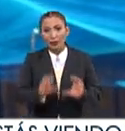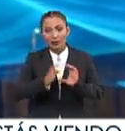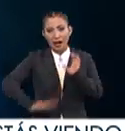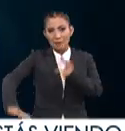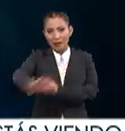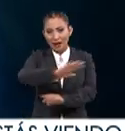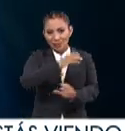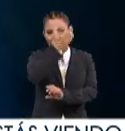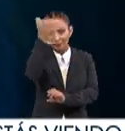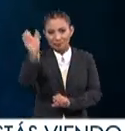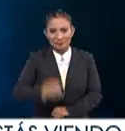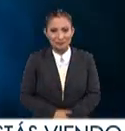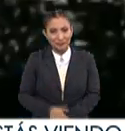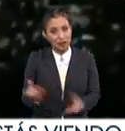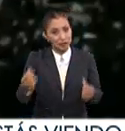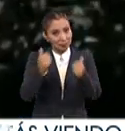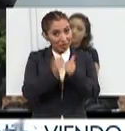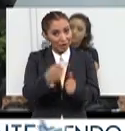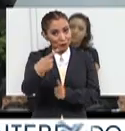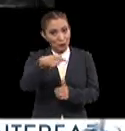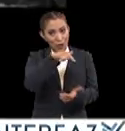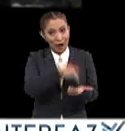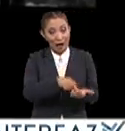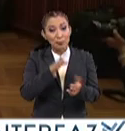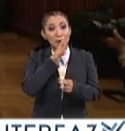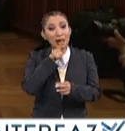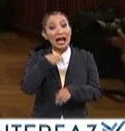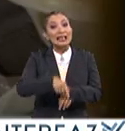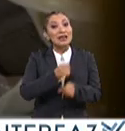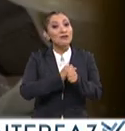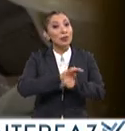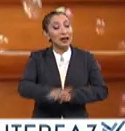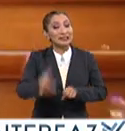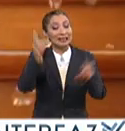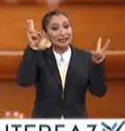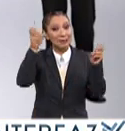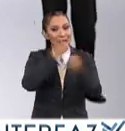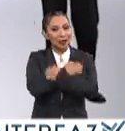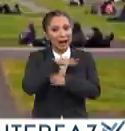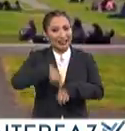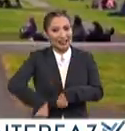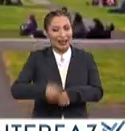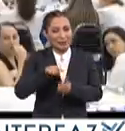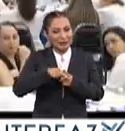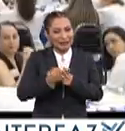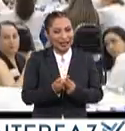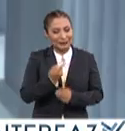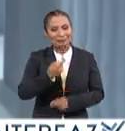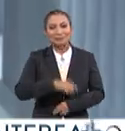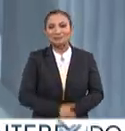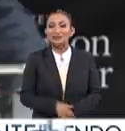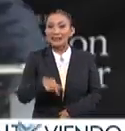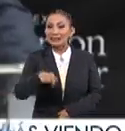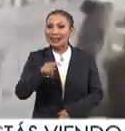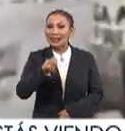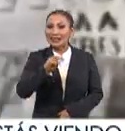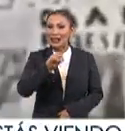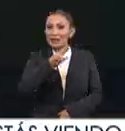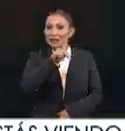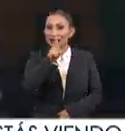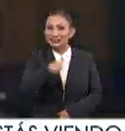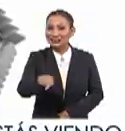el medio ambiente. No te muevas de tu lugar, porque lo mejor de la información en educación está a punto de empezar. Esto